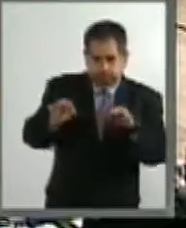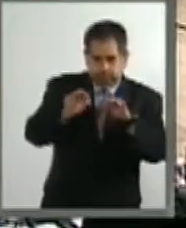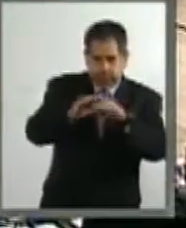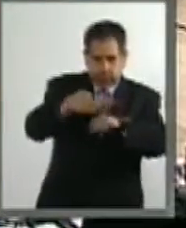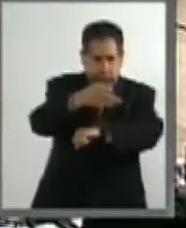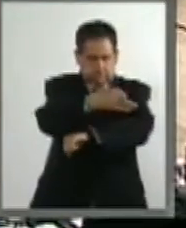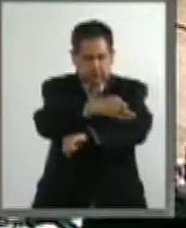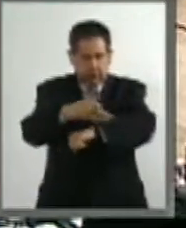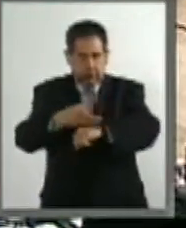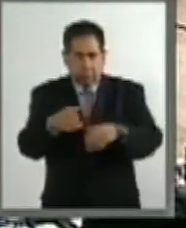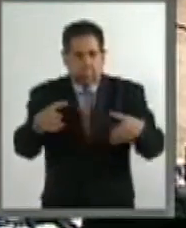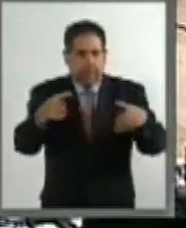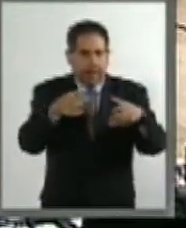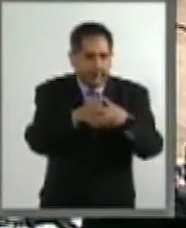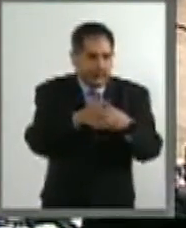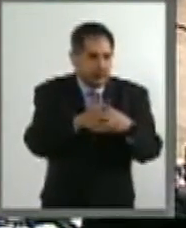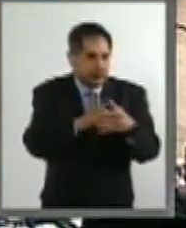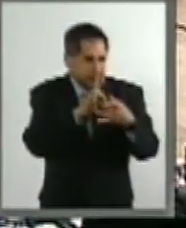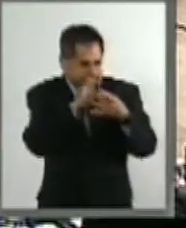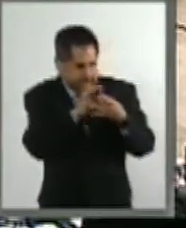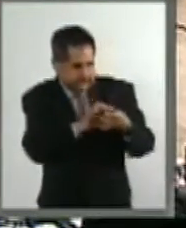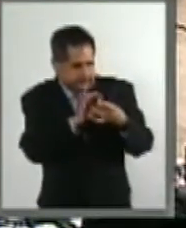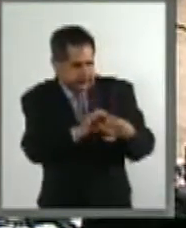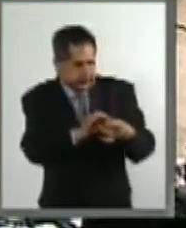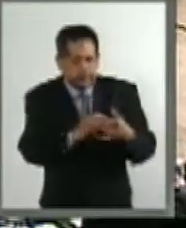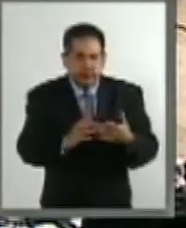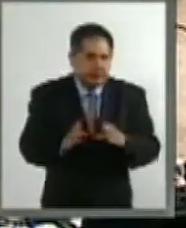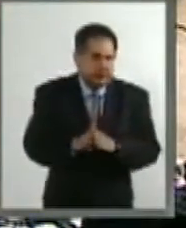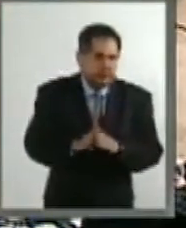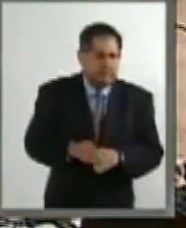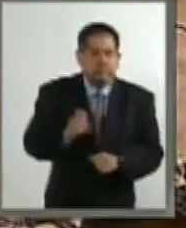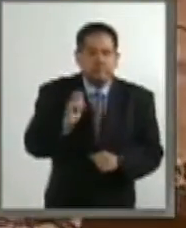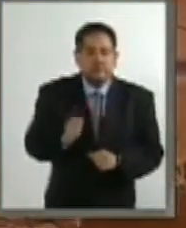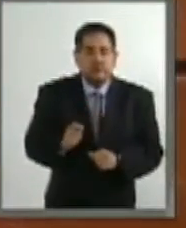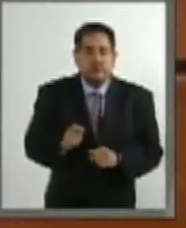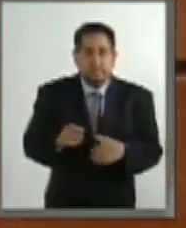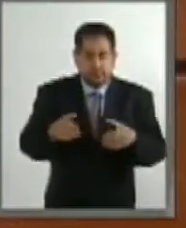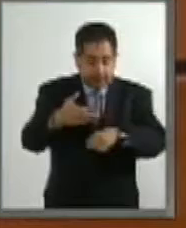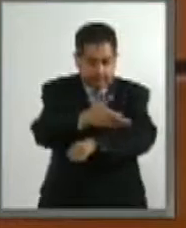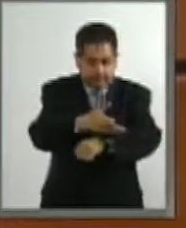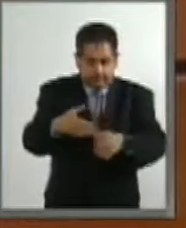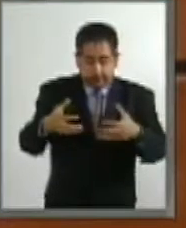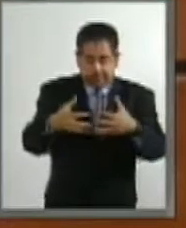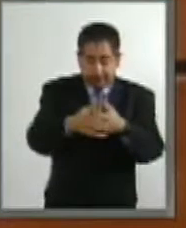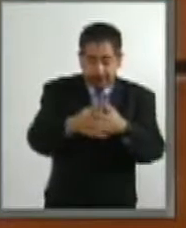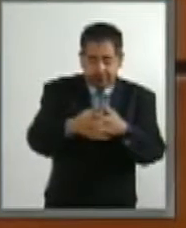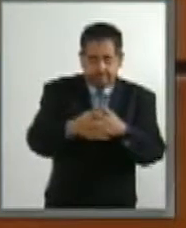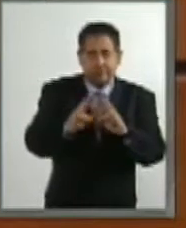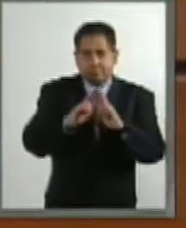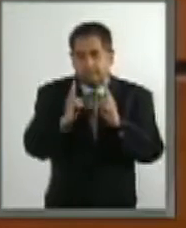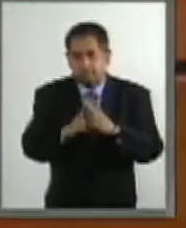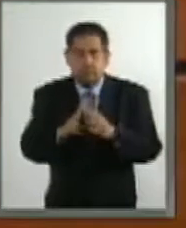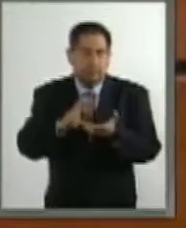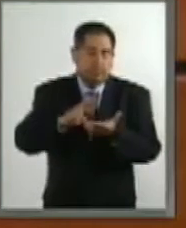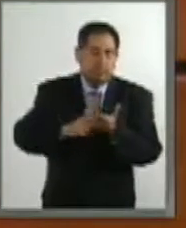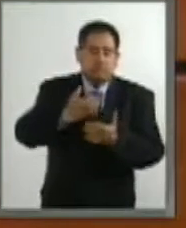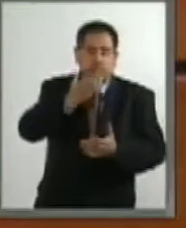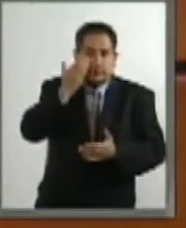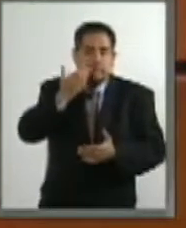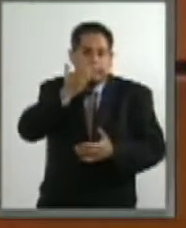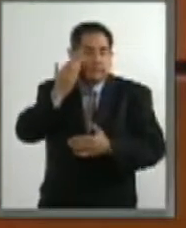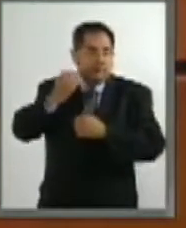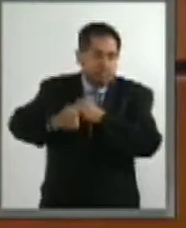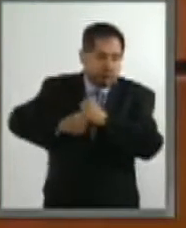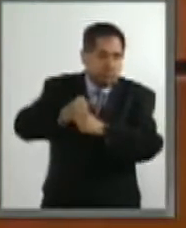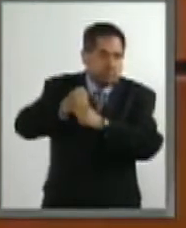de todos y cada una de las personas ya que lo anterior representa la unión de estos los valores las tradiciones y la cultura